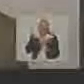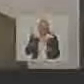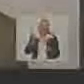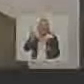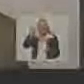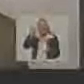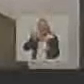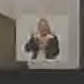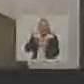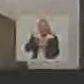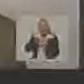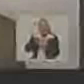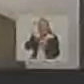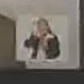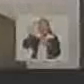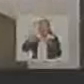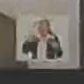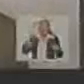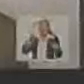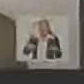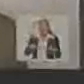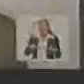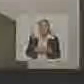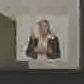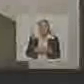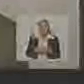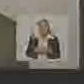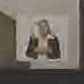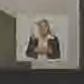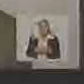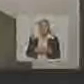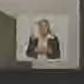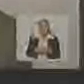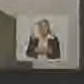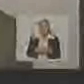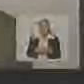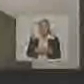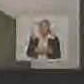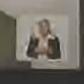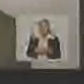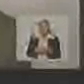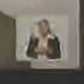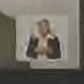para mejorar la capacitación, pero muy sobre todo la